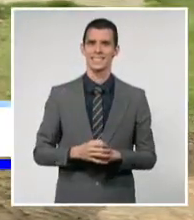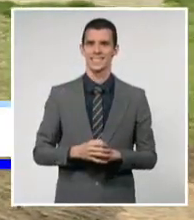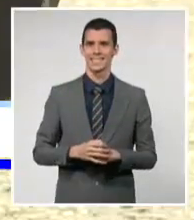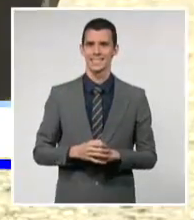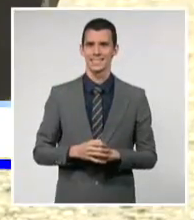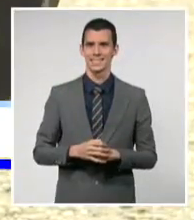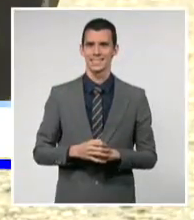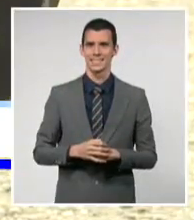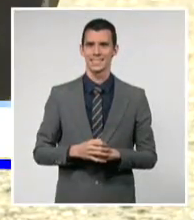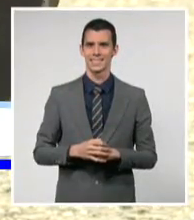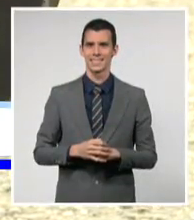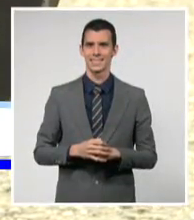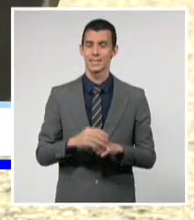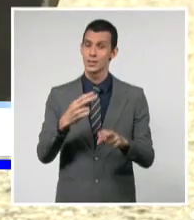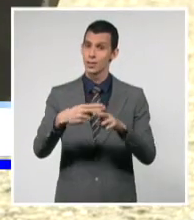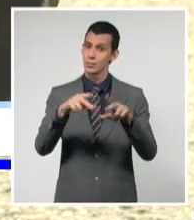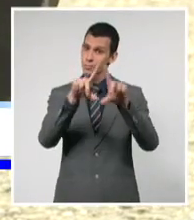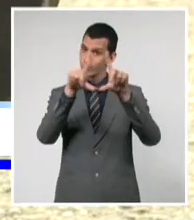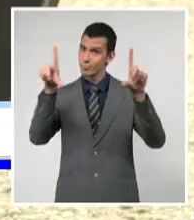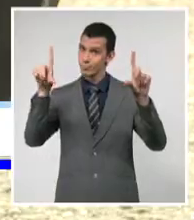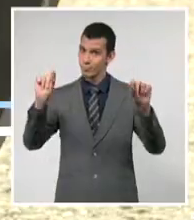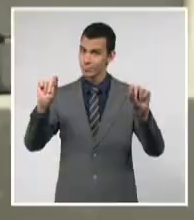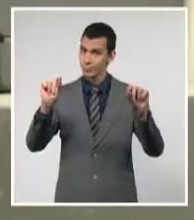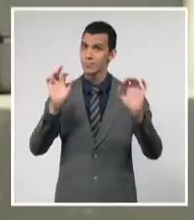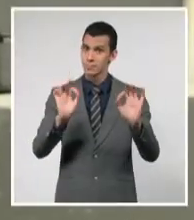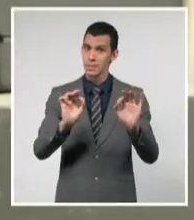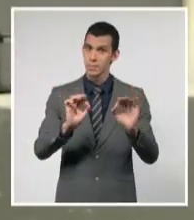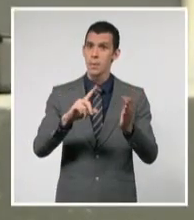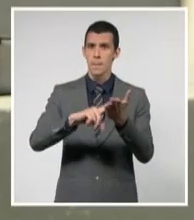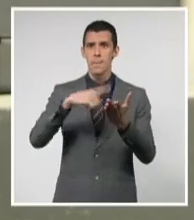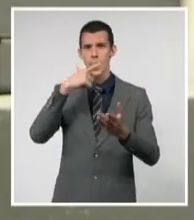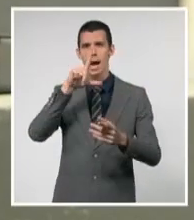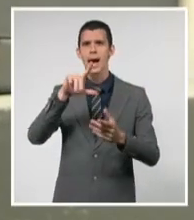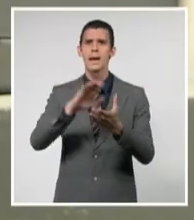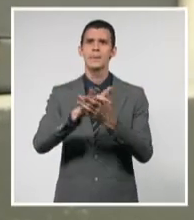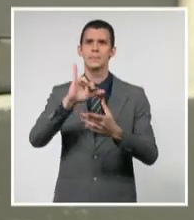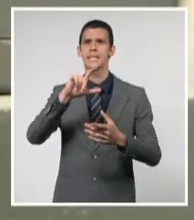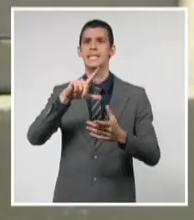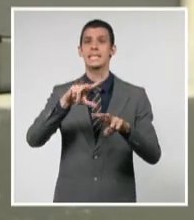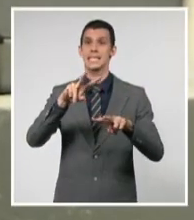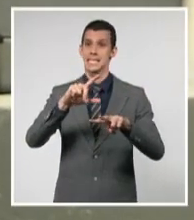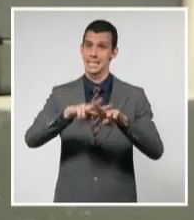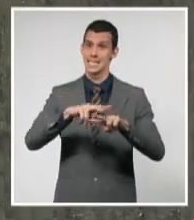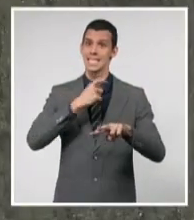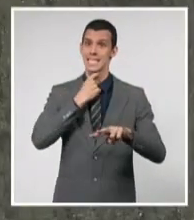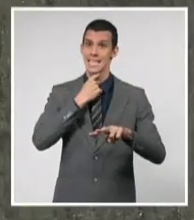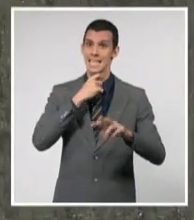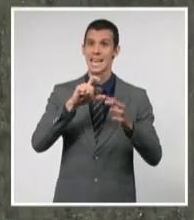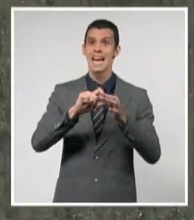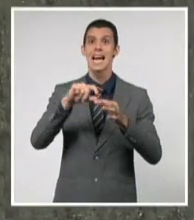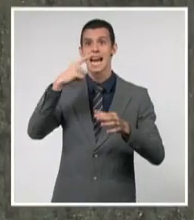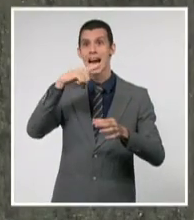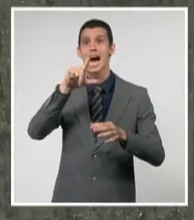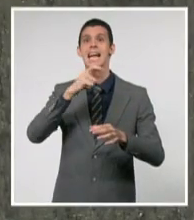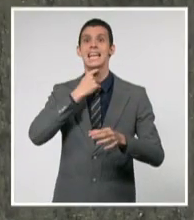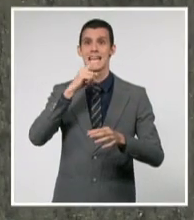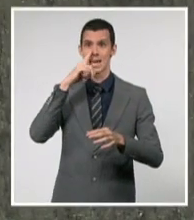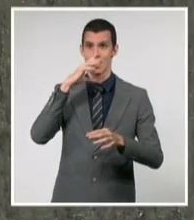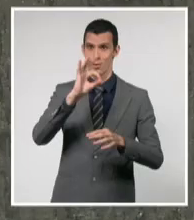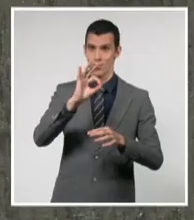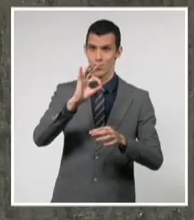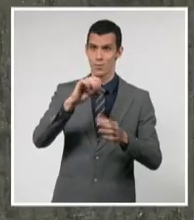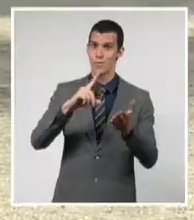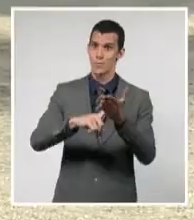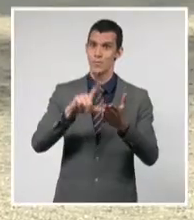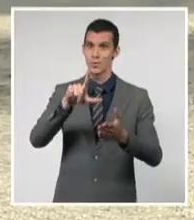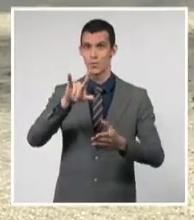Plus, robot cubano ganador del primer lugar en la categoría Innovación Profesional de la competencia de robótica virtual.